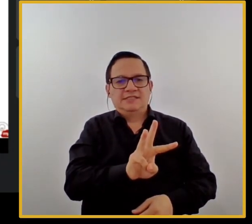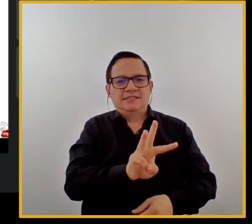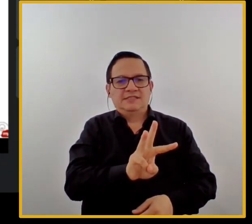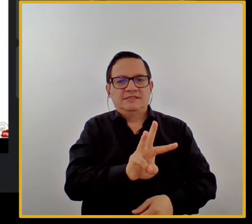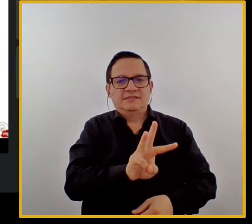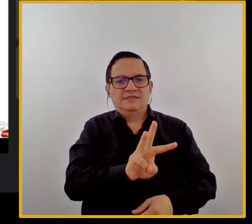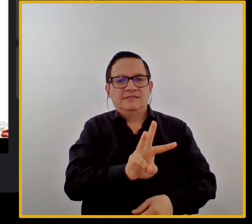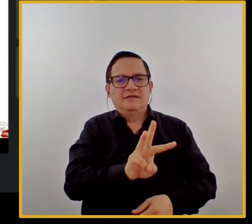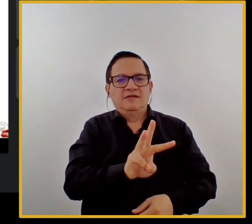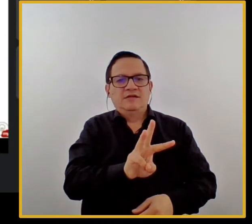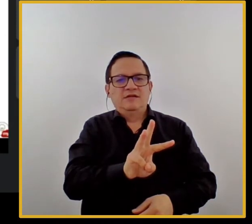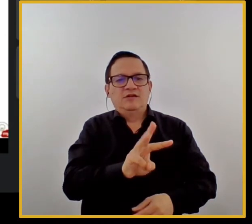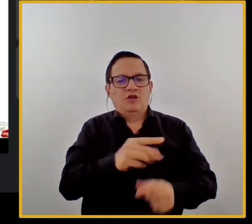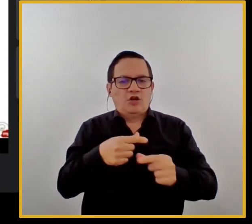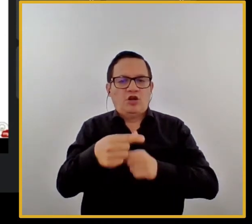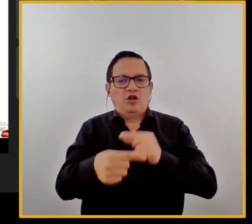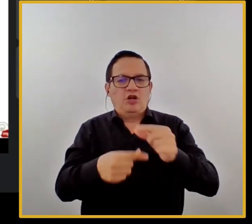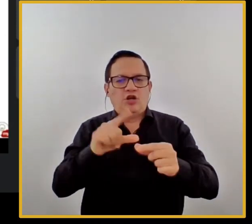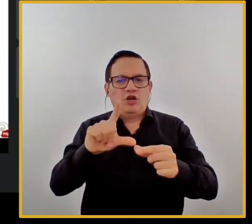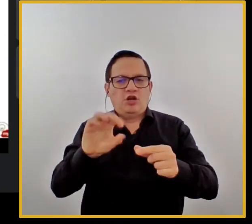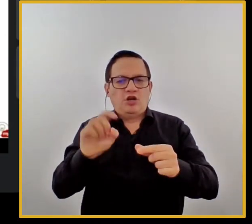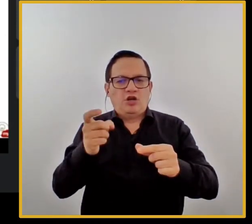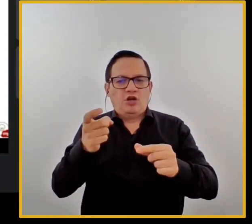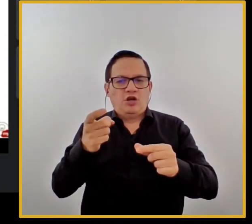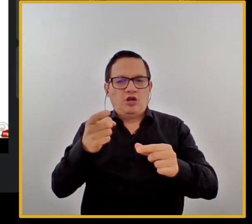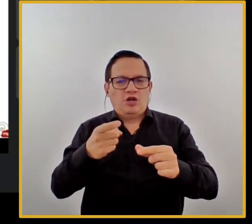me queda el logaritmo,